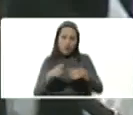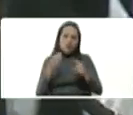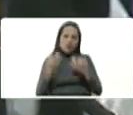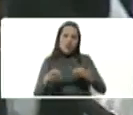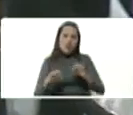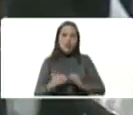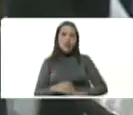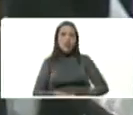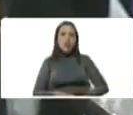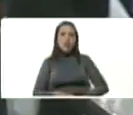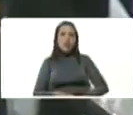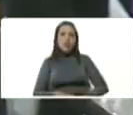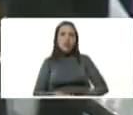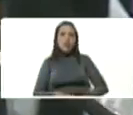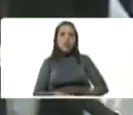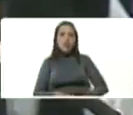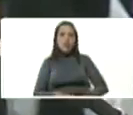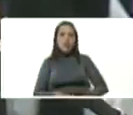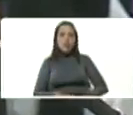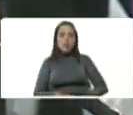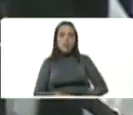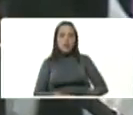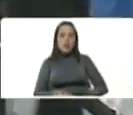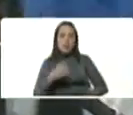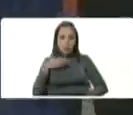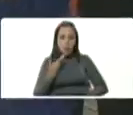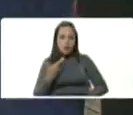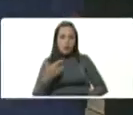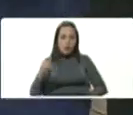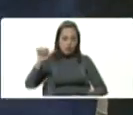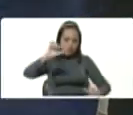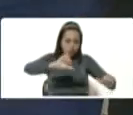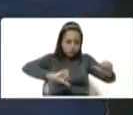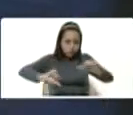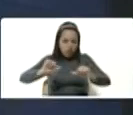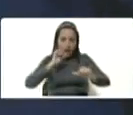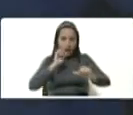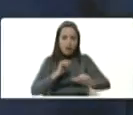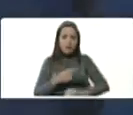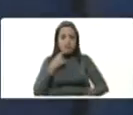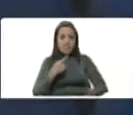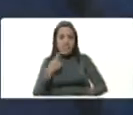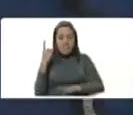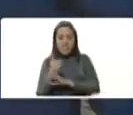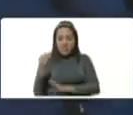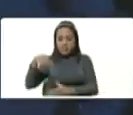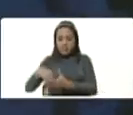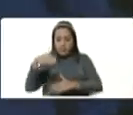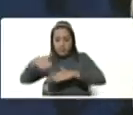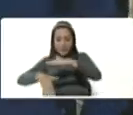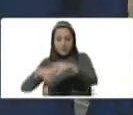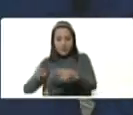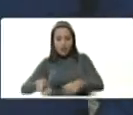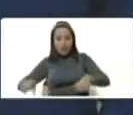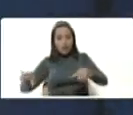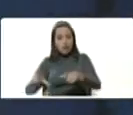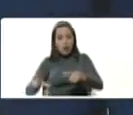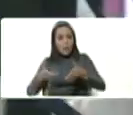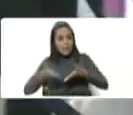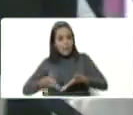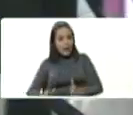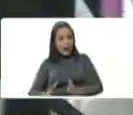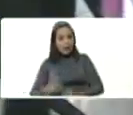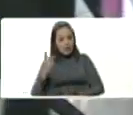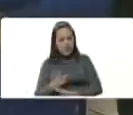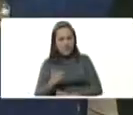le podemos poner agua, pero hay que poner una regadera. Hay que poner piscinas en todos los centros sería de parto. Sería maravilloso. Pues. Claro. Hay que